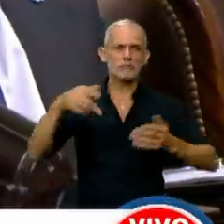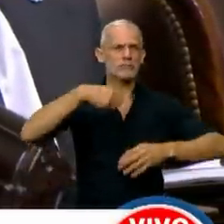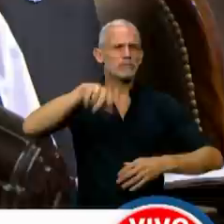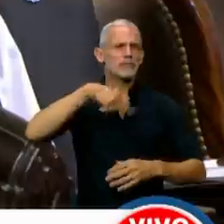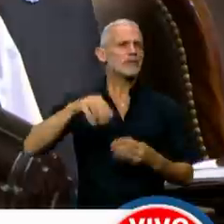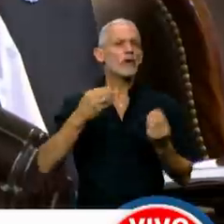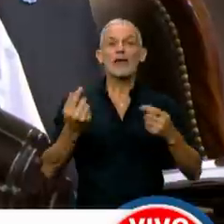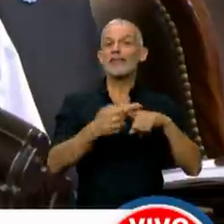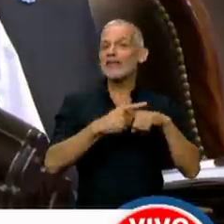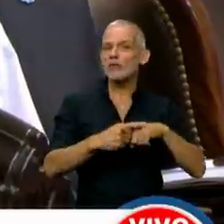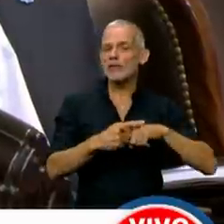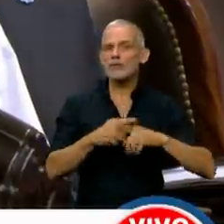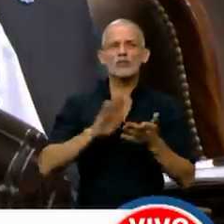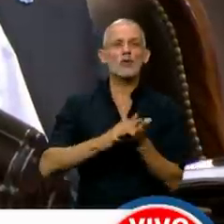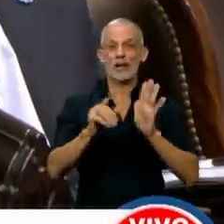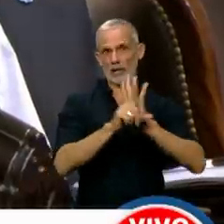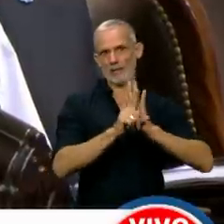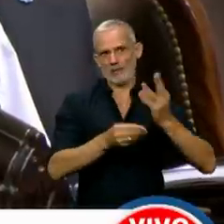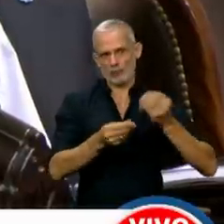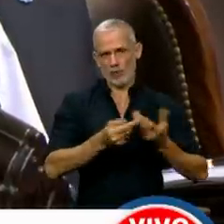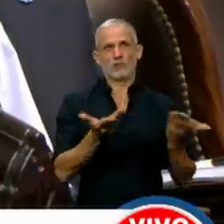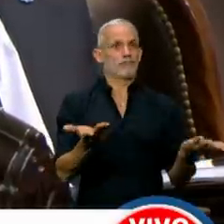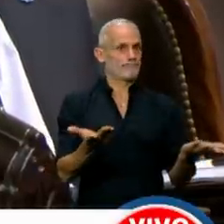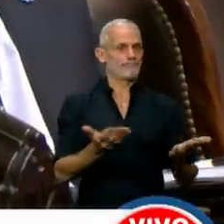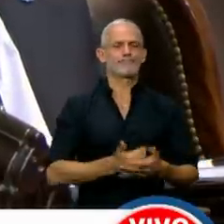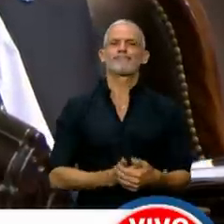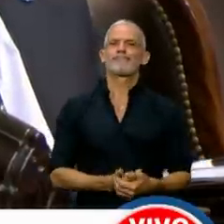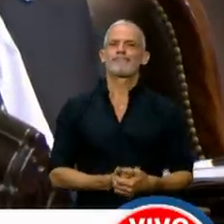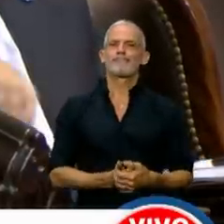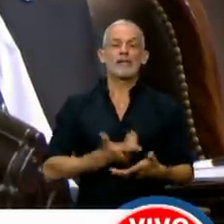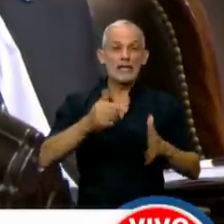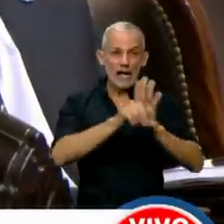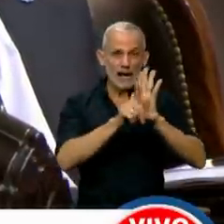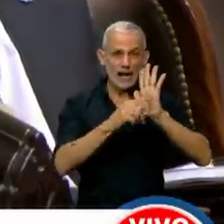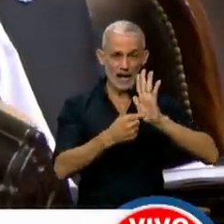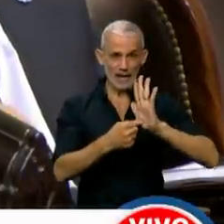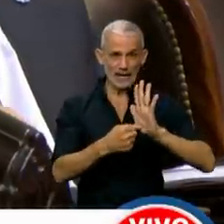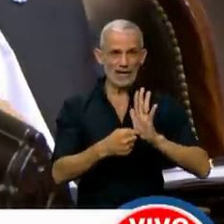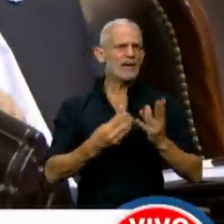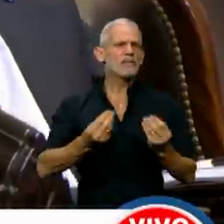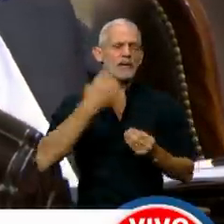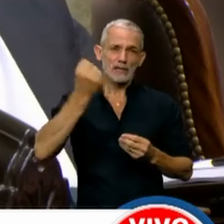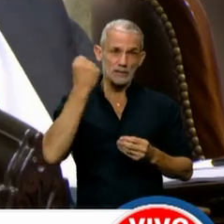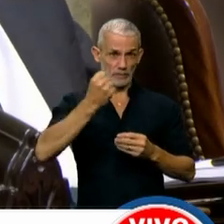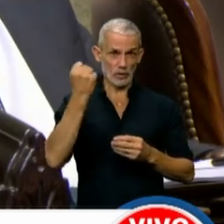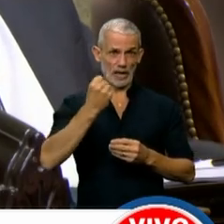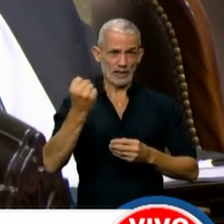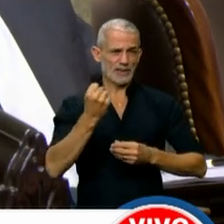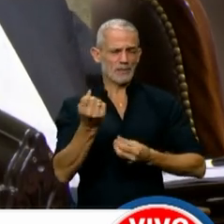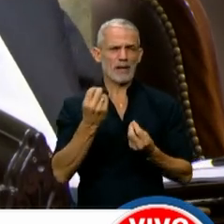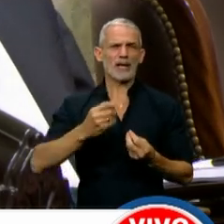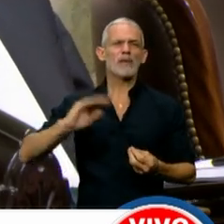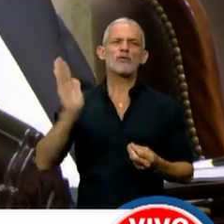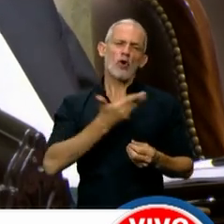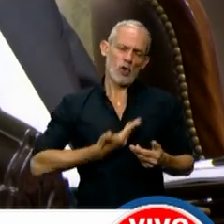discutiendo estamos debatiendo la ley del presupuesto esta ley que es importante para